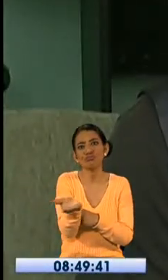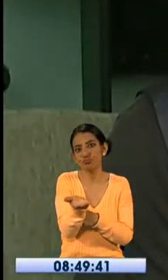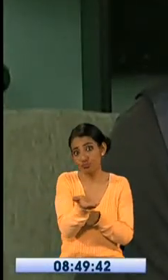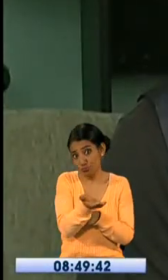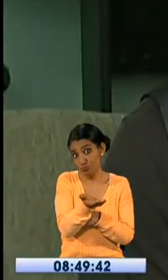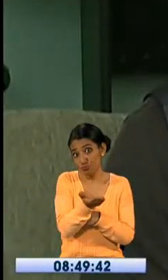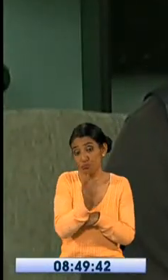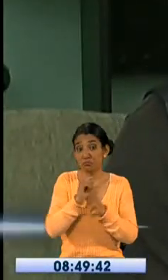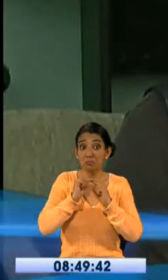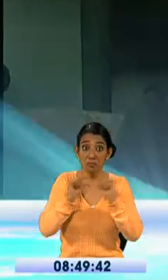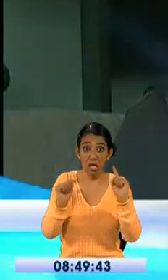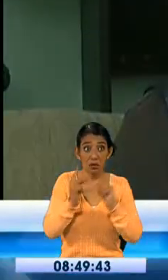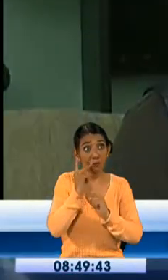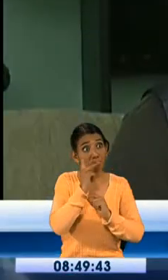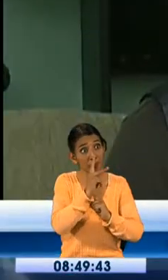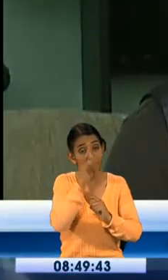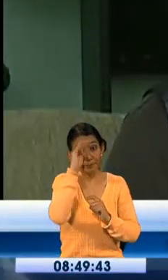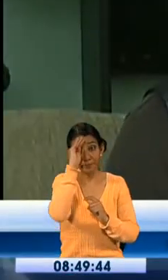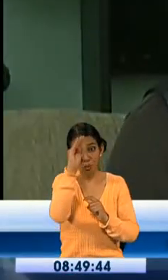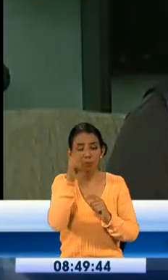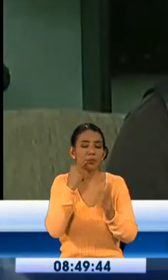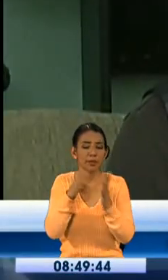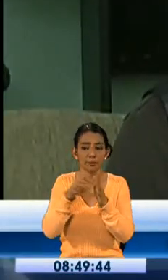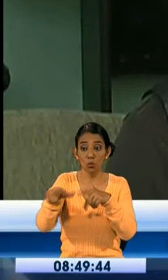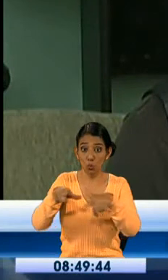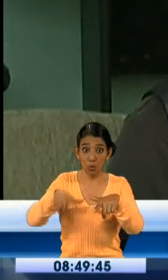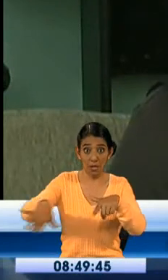la presencia policial en estos puntos,